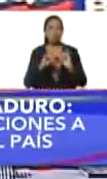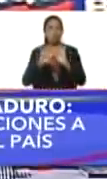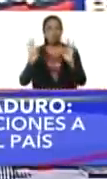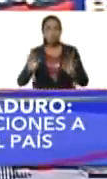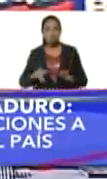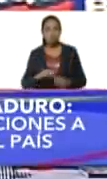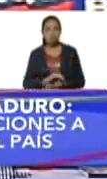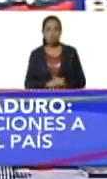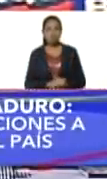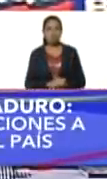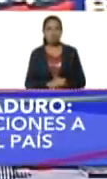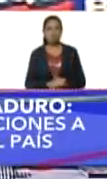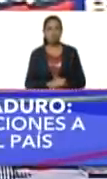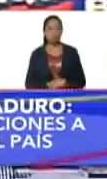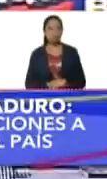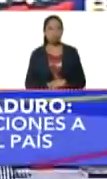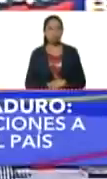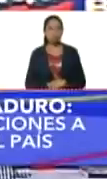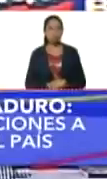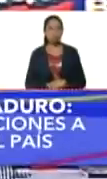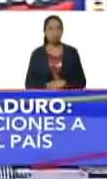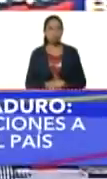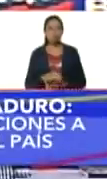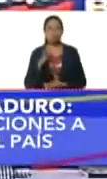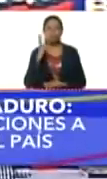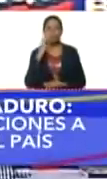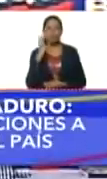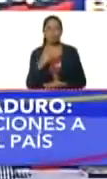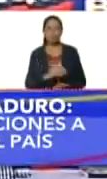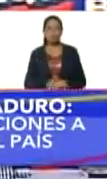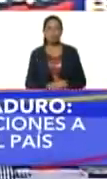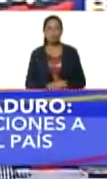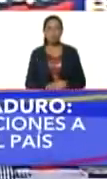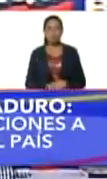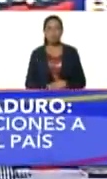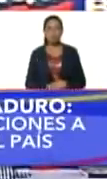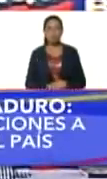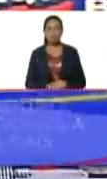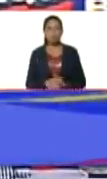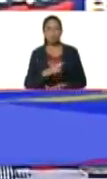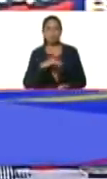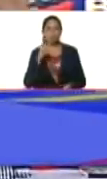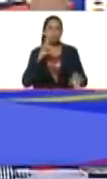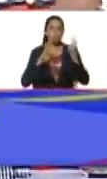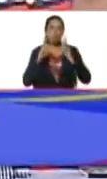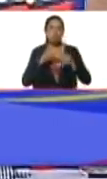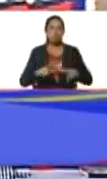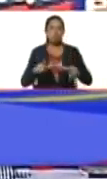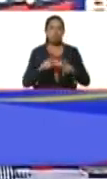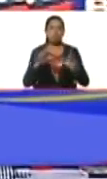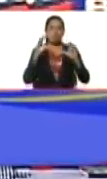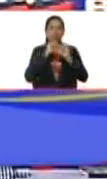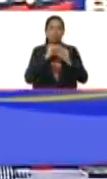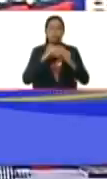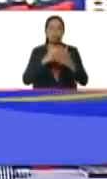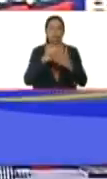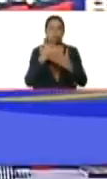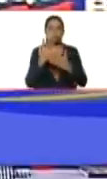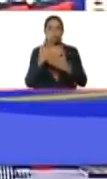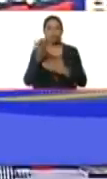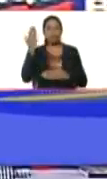Por ejemplo, hubo un caso que despejamos en la noche y madrugada de ayer,